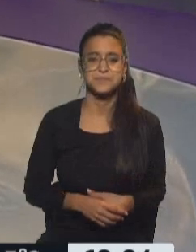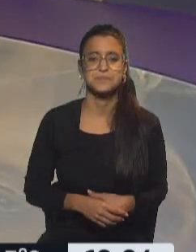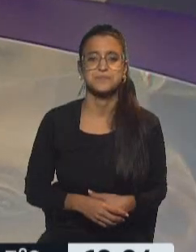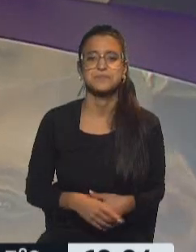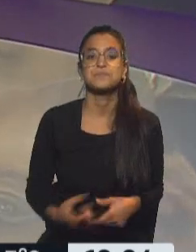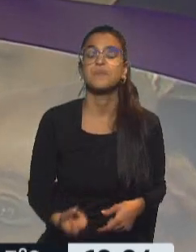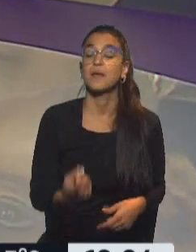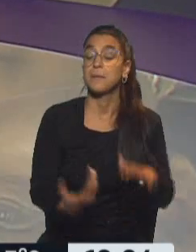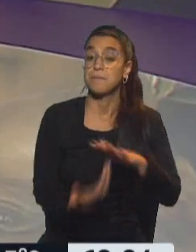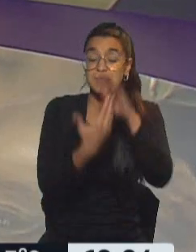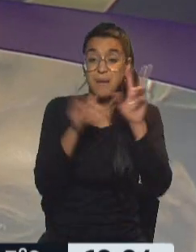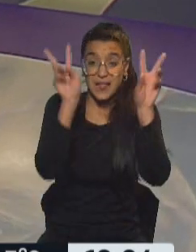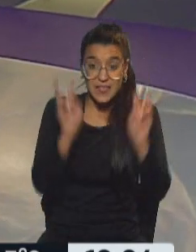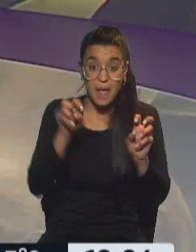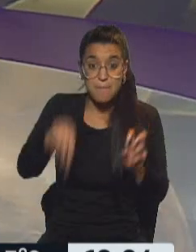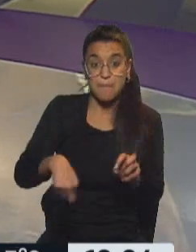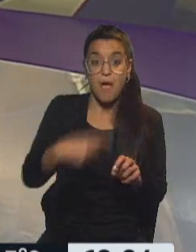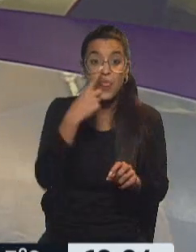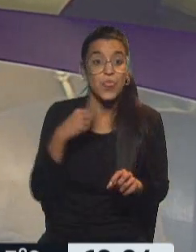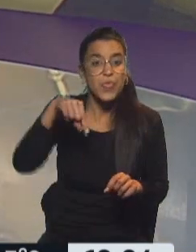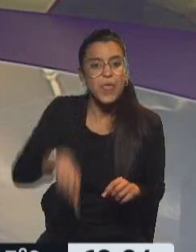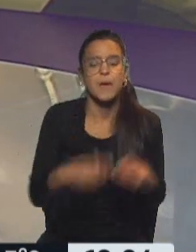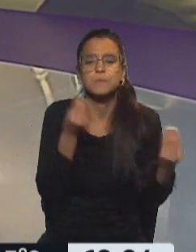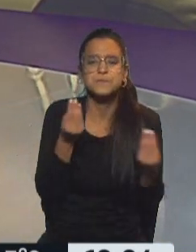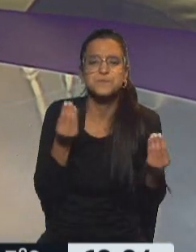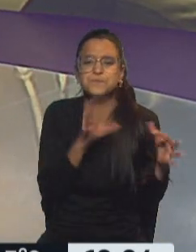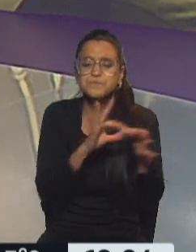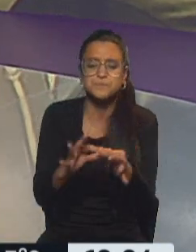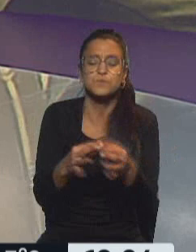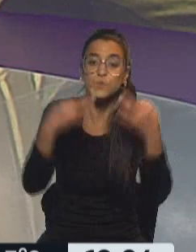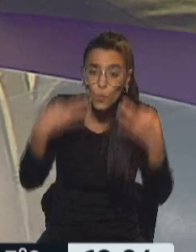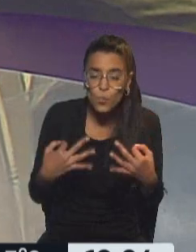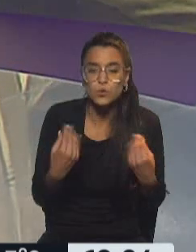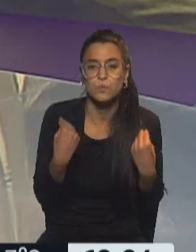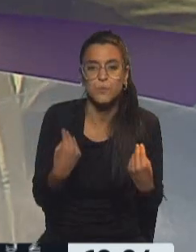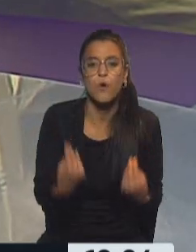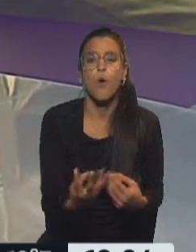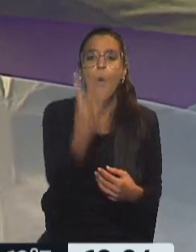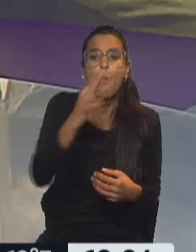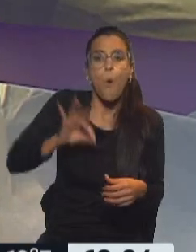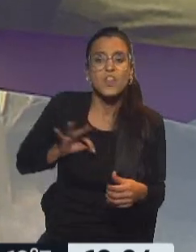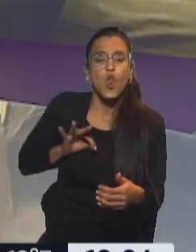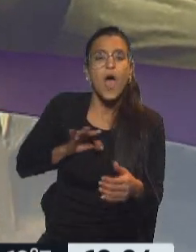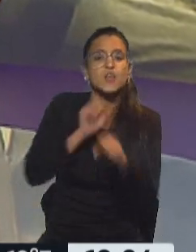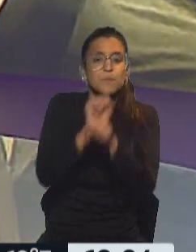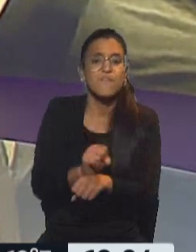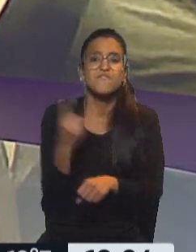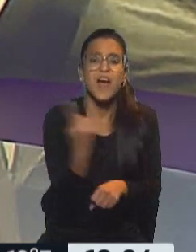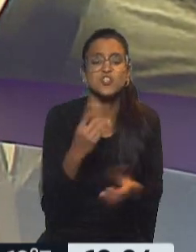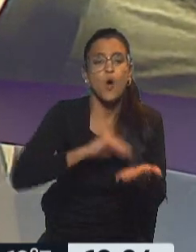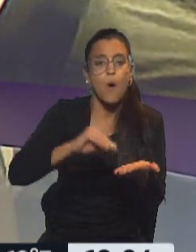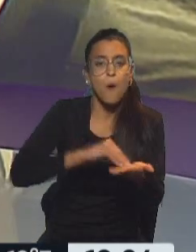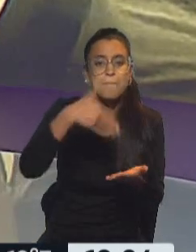Uno de los principales temas de la jornada tiene que ver justamente con los 4 años de prisión para el falso